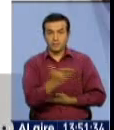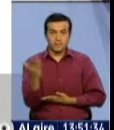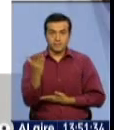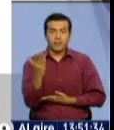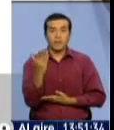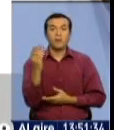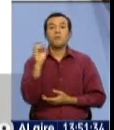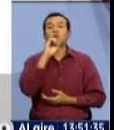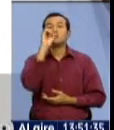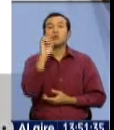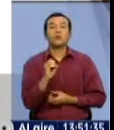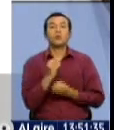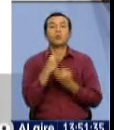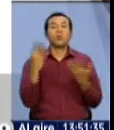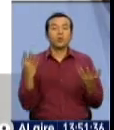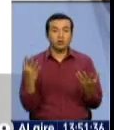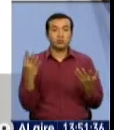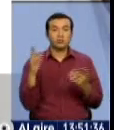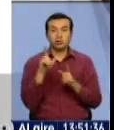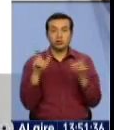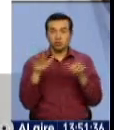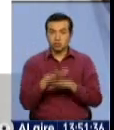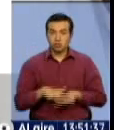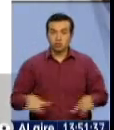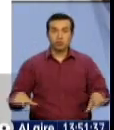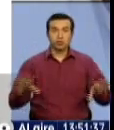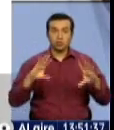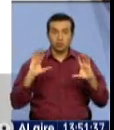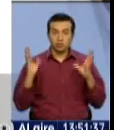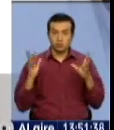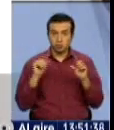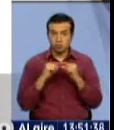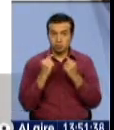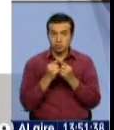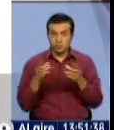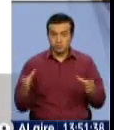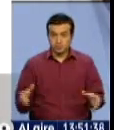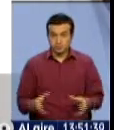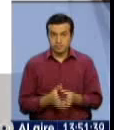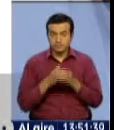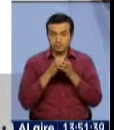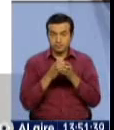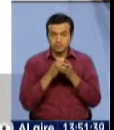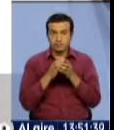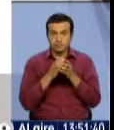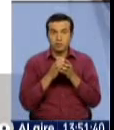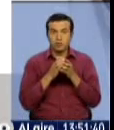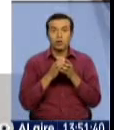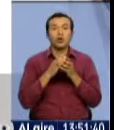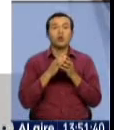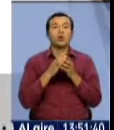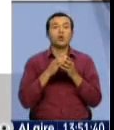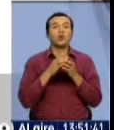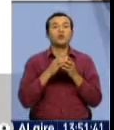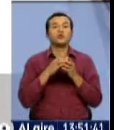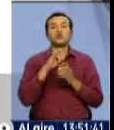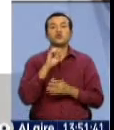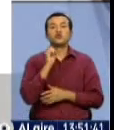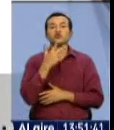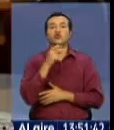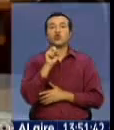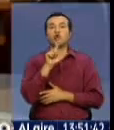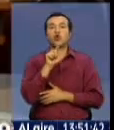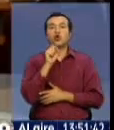un porcentaje no menor al número de habitantes que conforman la nación? Y se incluya al pueblo cholo como